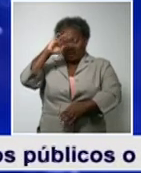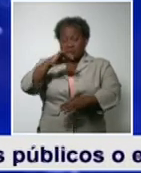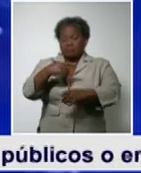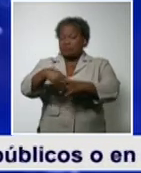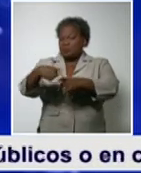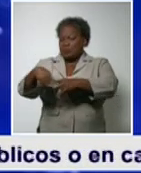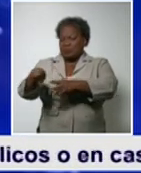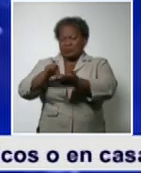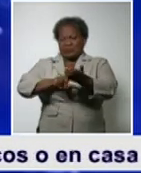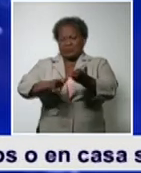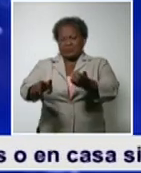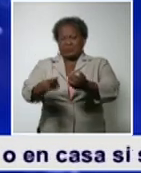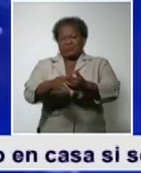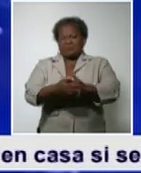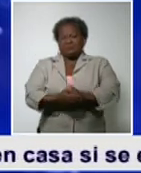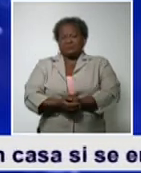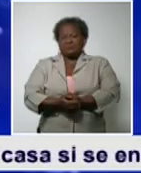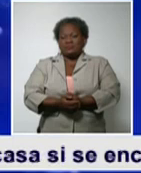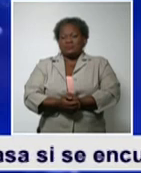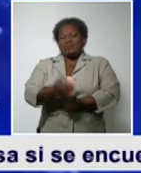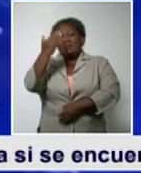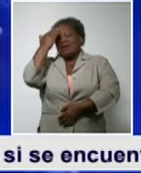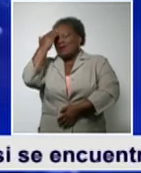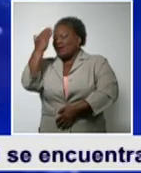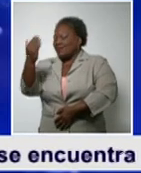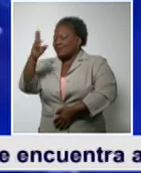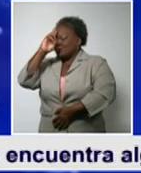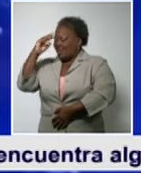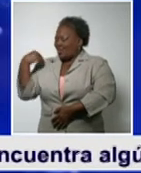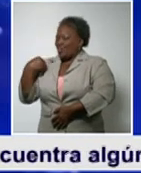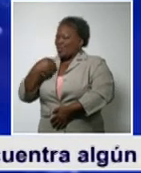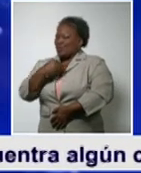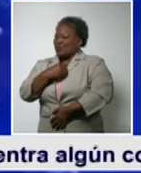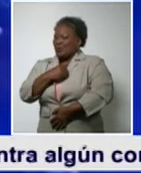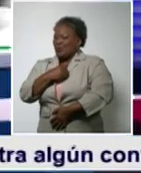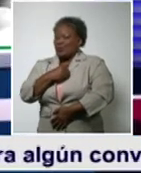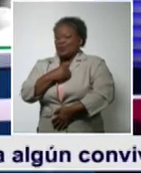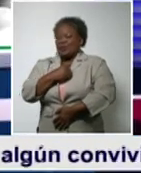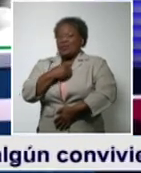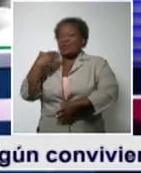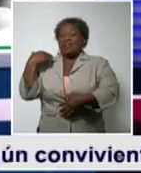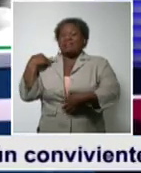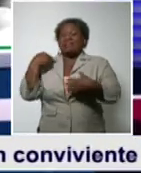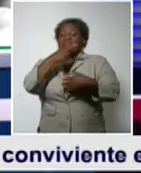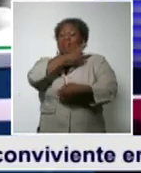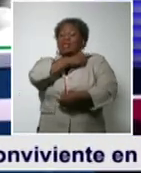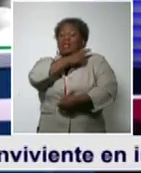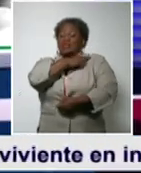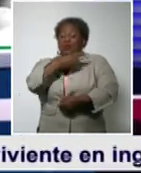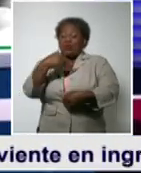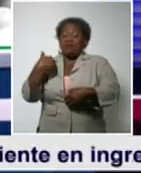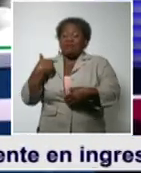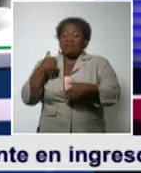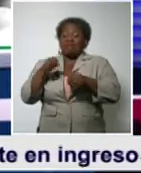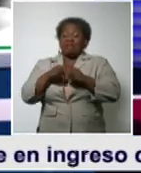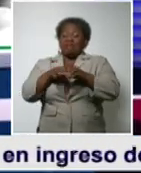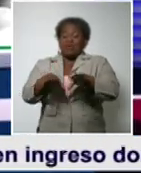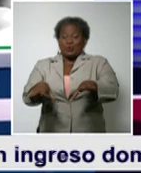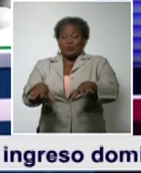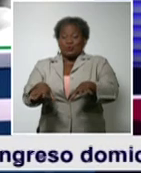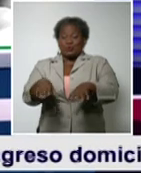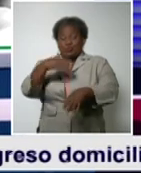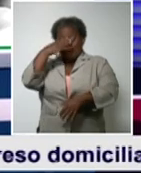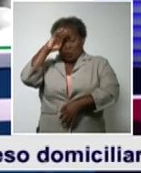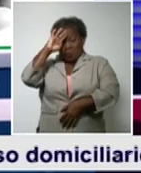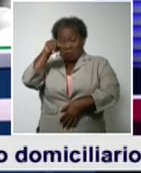territorios. Bueno, muchísimas gracias, doctor Francisco Durán García, director nacional de epidemiología. Acabamos de ofrecer la conferencia